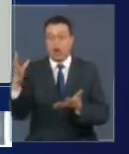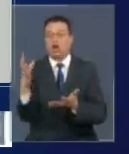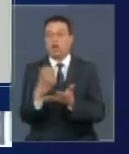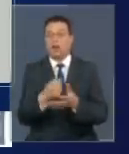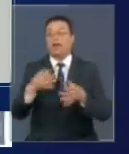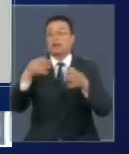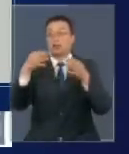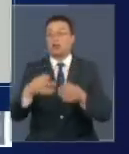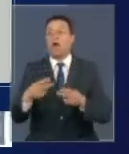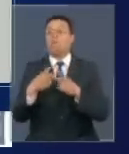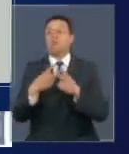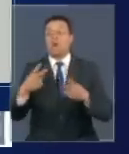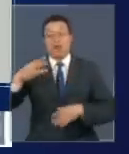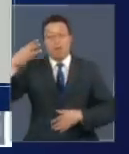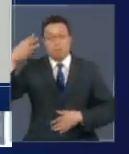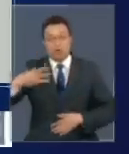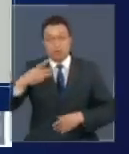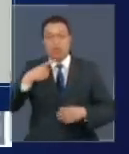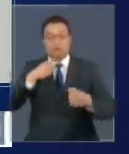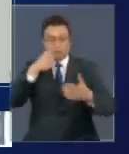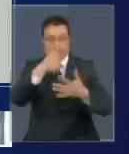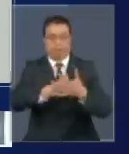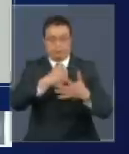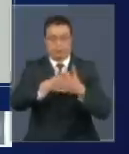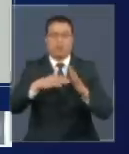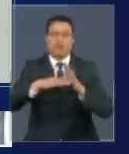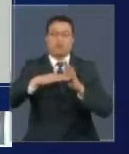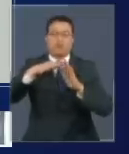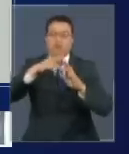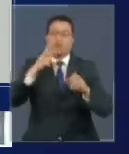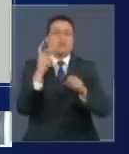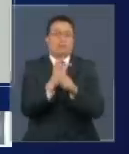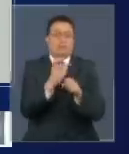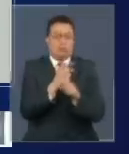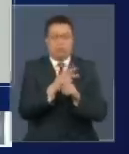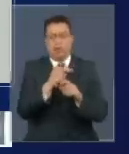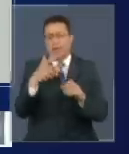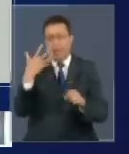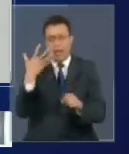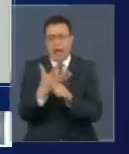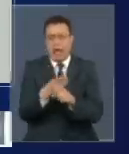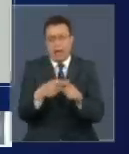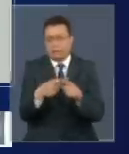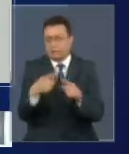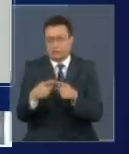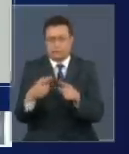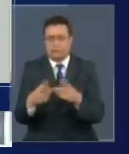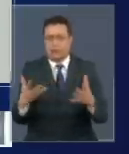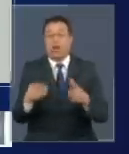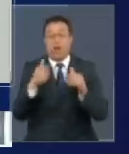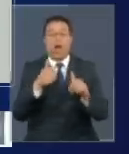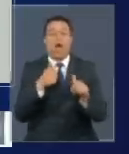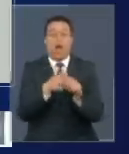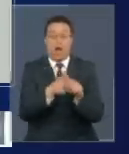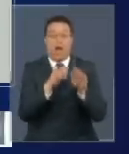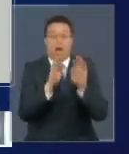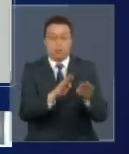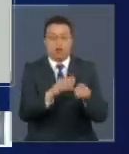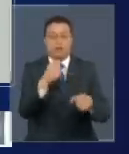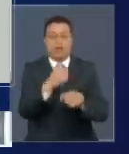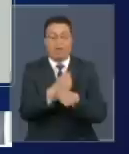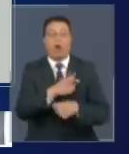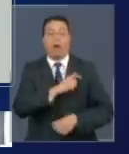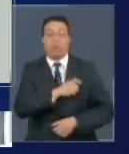Recuperaremos la seguridad pública municipal para combatir los altos índices de victimización y delincuencia, apoyando el trabajo